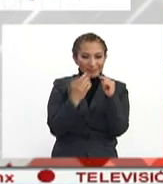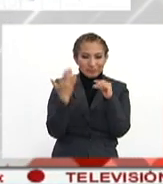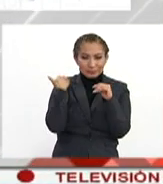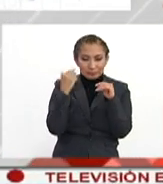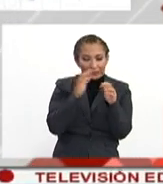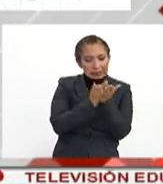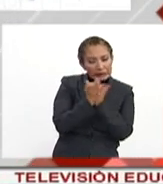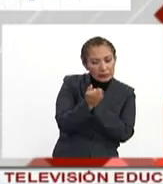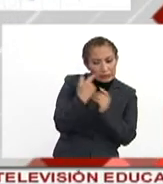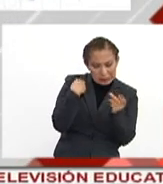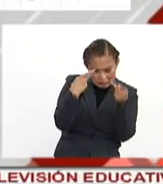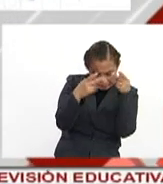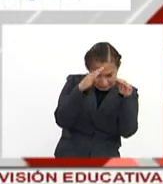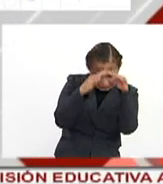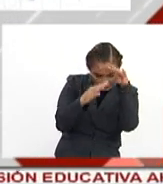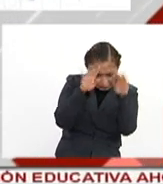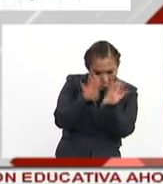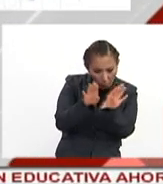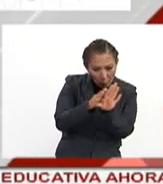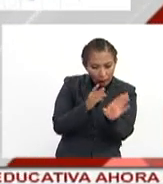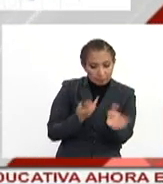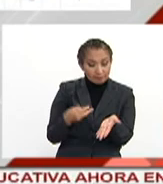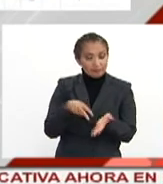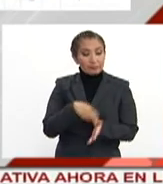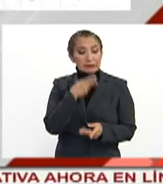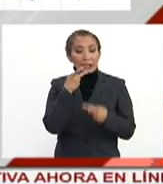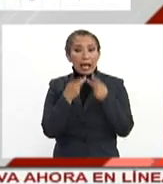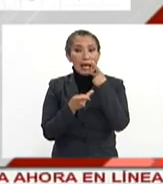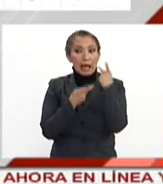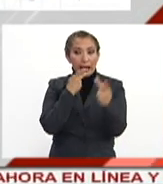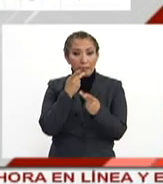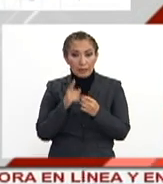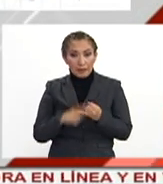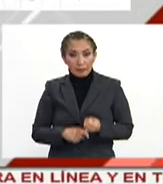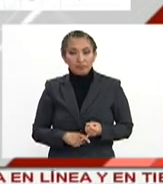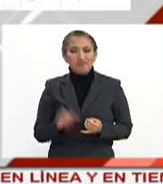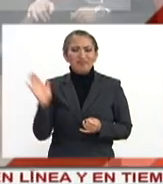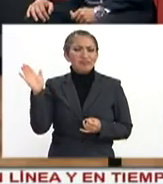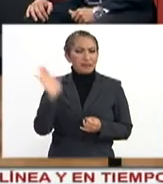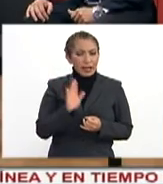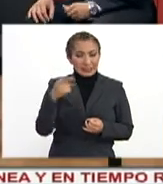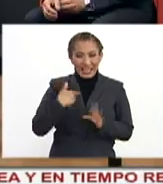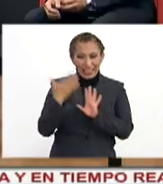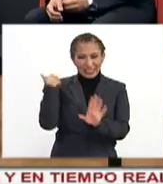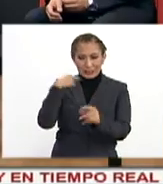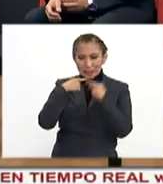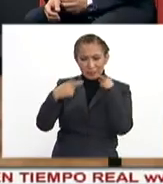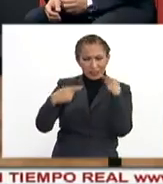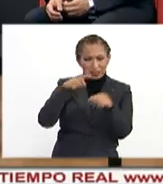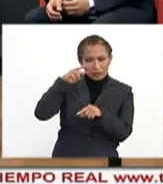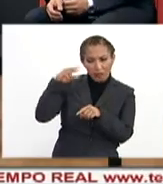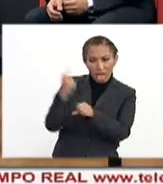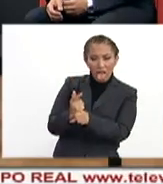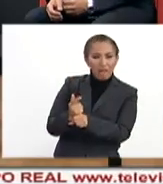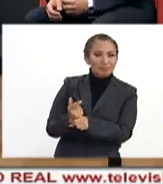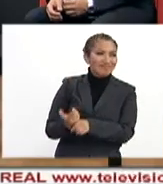las estrategias de los candidatos para ver cómo se van a comportar. Parece que en el debate pasado fue un